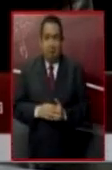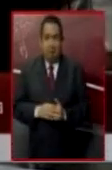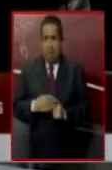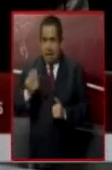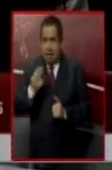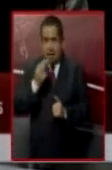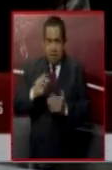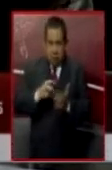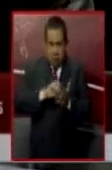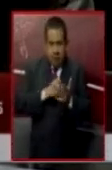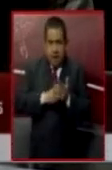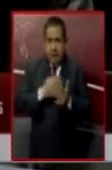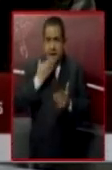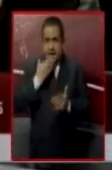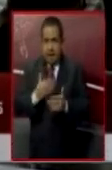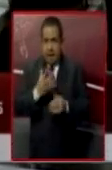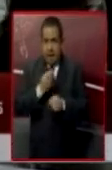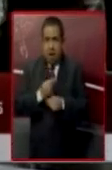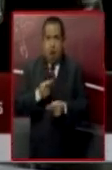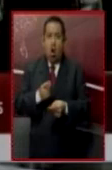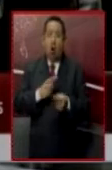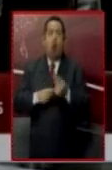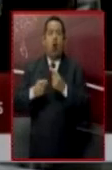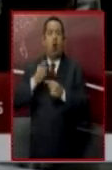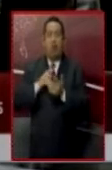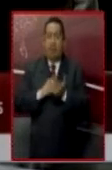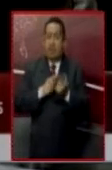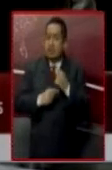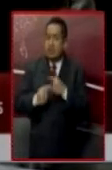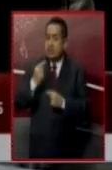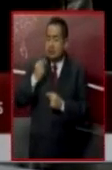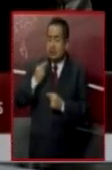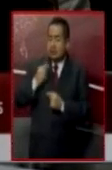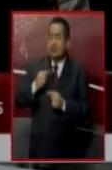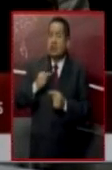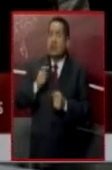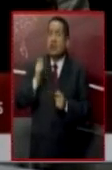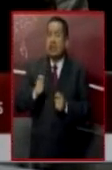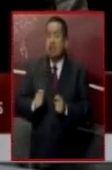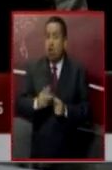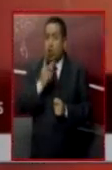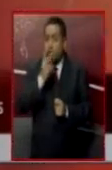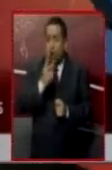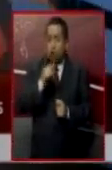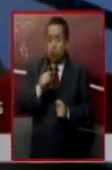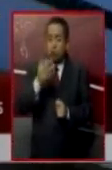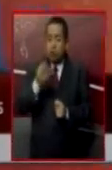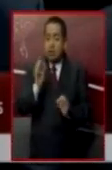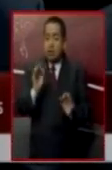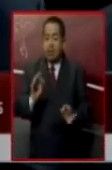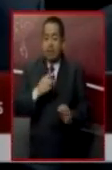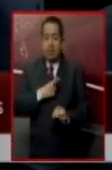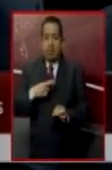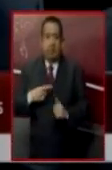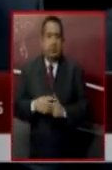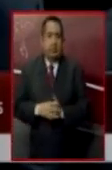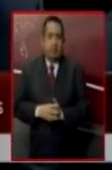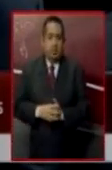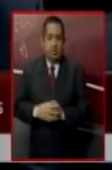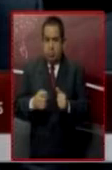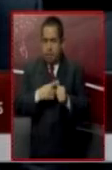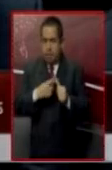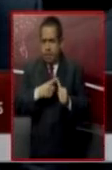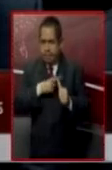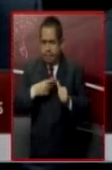para corregir bien, regresar al impuesto de 2.50. Lo que tenemos que entender